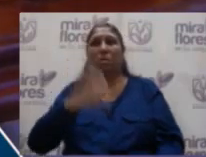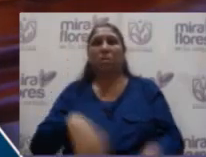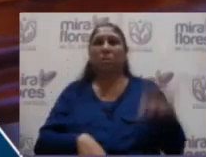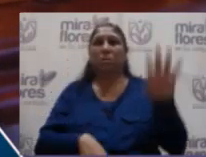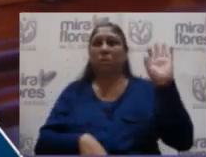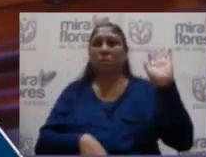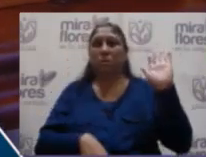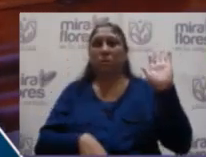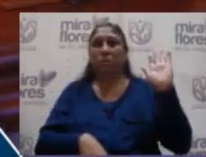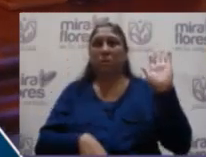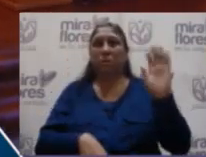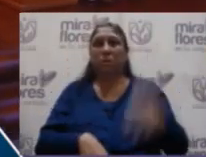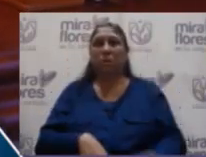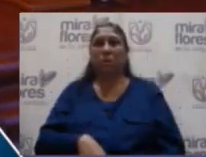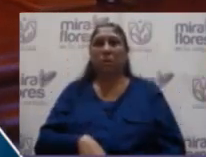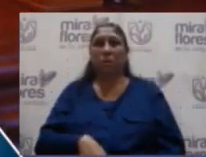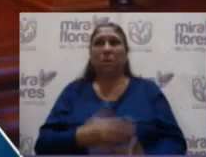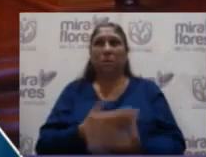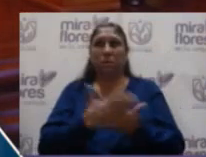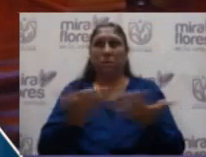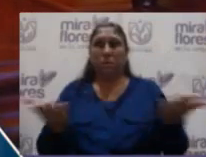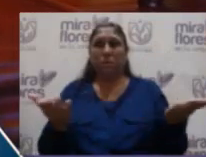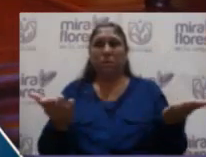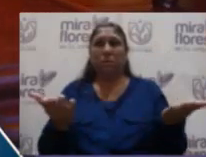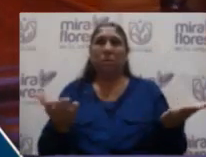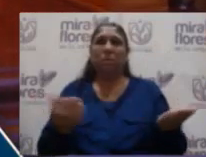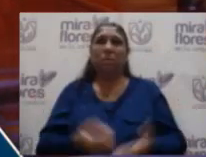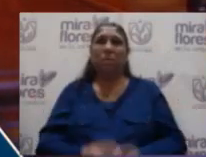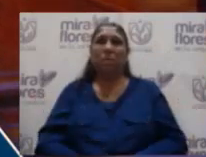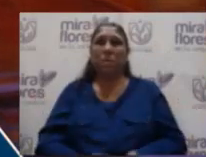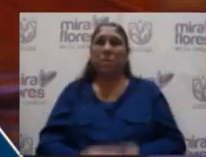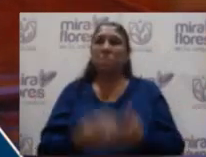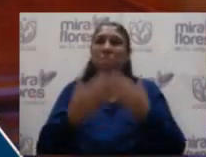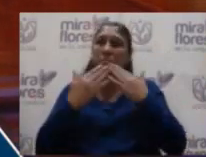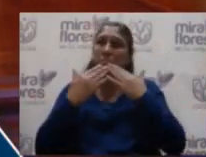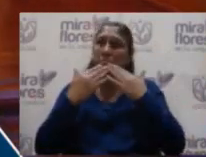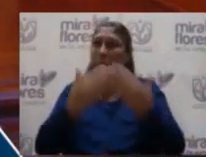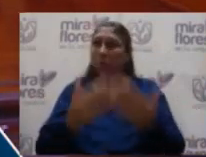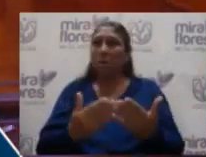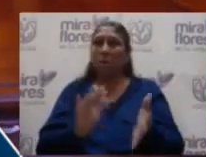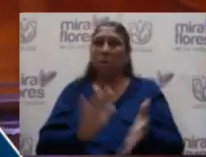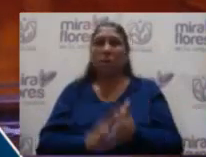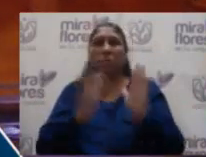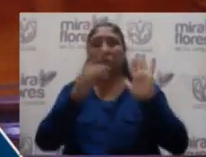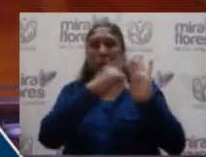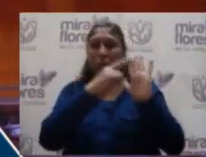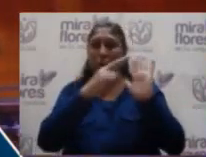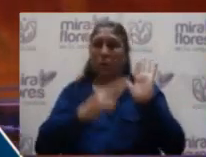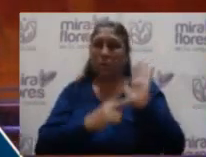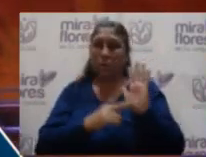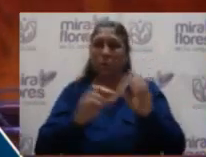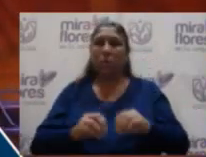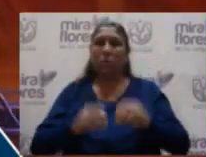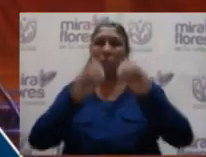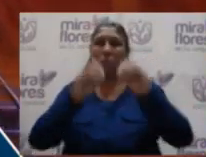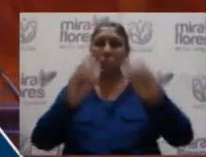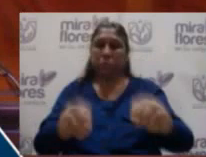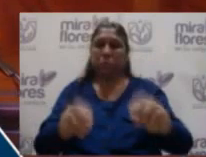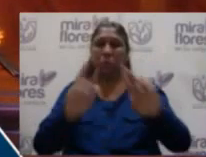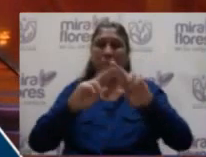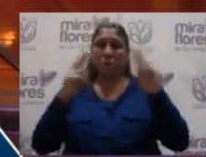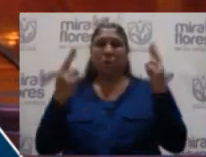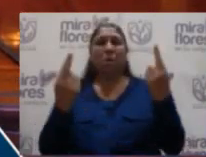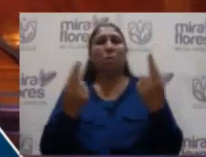Locio. Hay quórum, señor alcalde. Bien, muchas gracias. Con el quórum reglamentario damos por instalada la sesión.